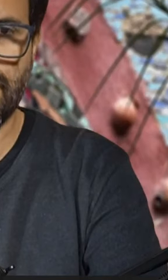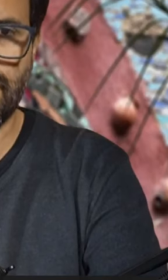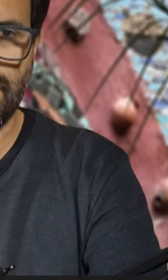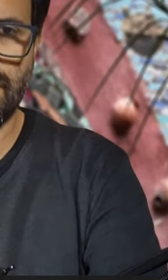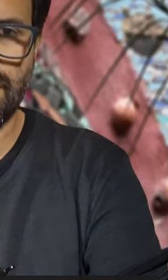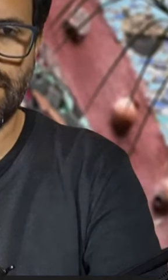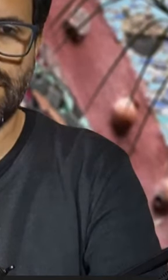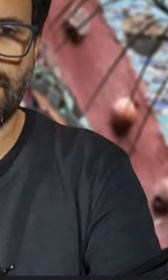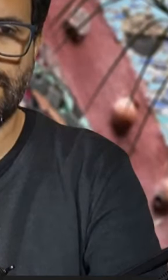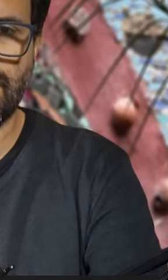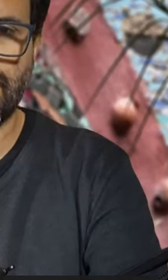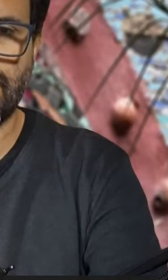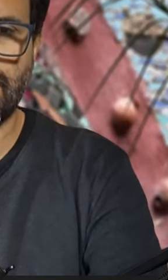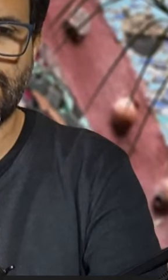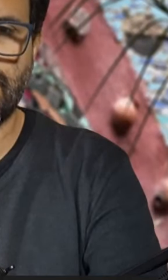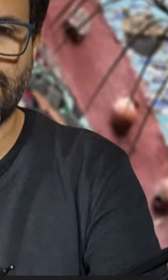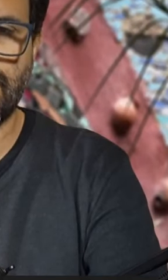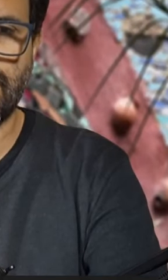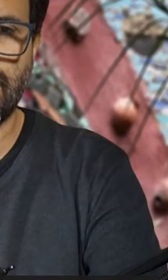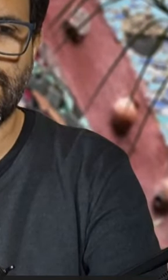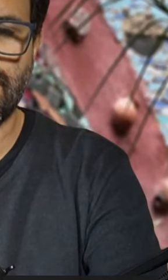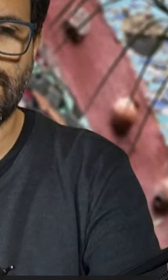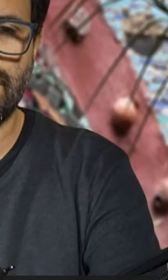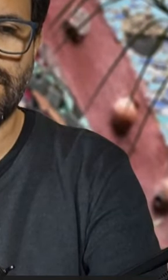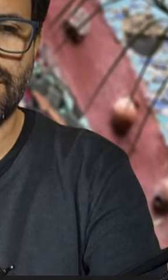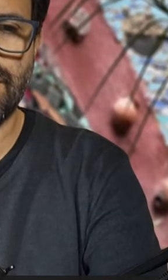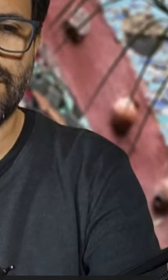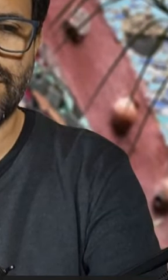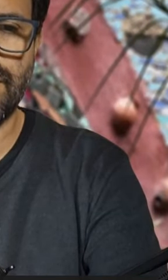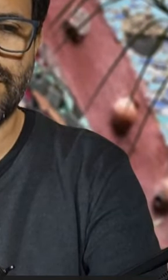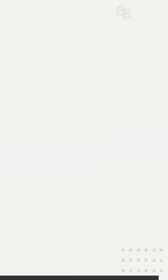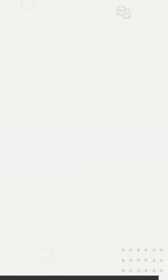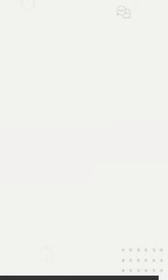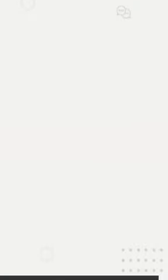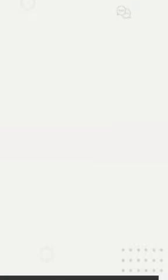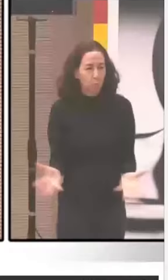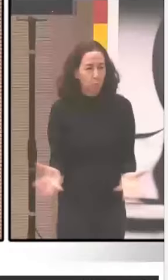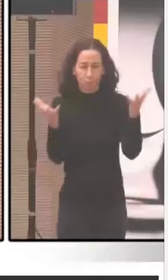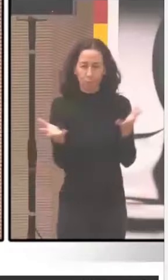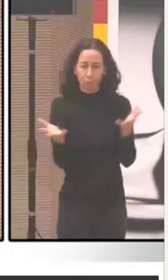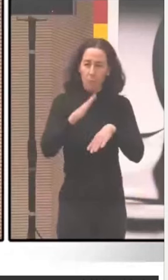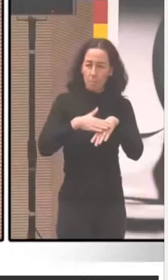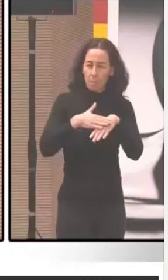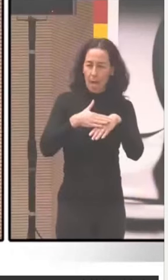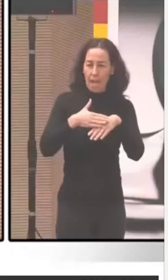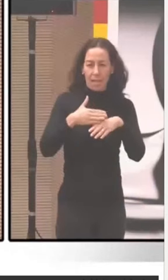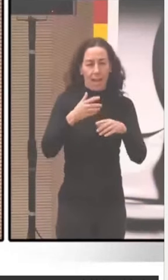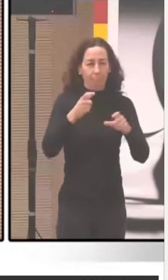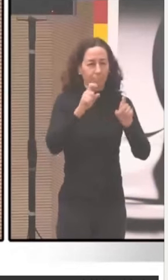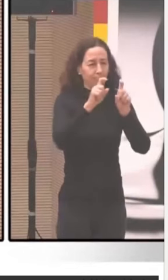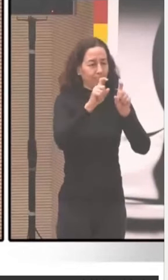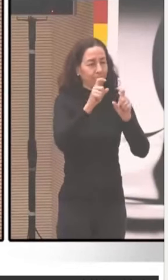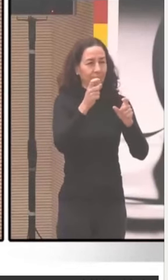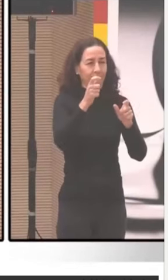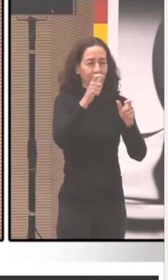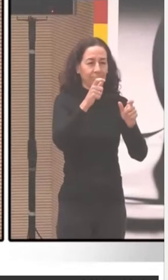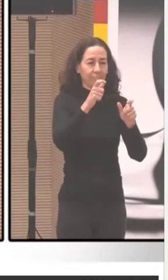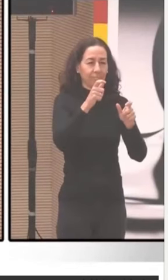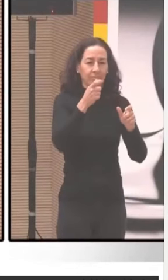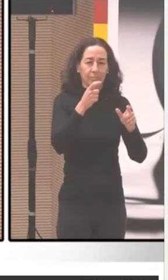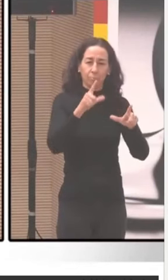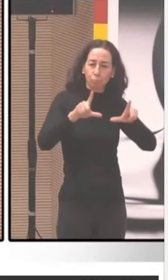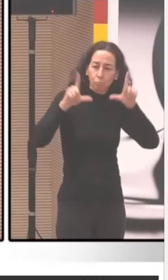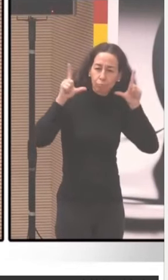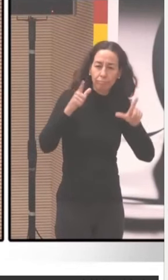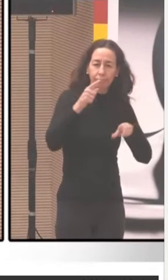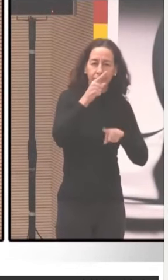encrucijada. Entonces por allí estuvimos analizando cómo promover el crecimiento económico,